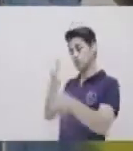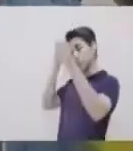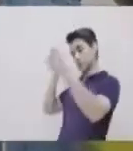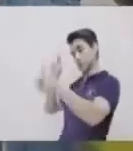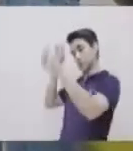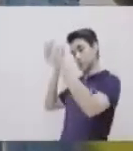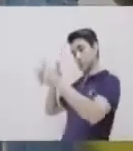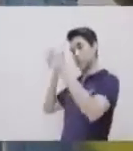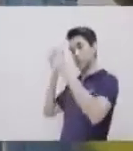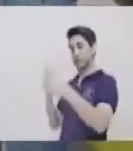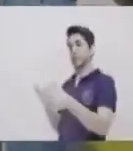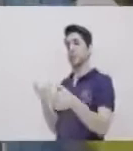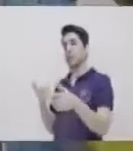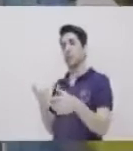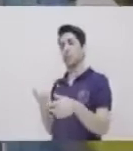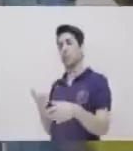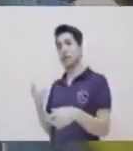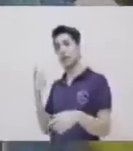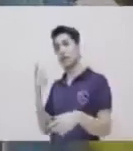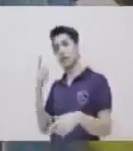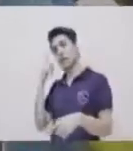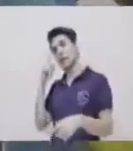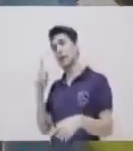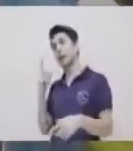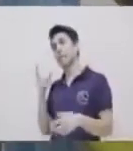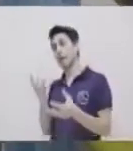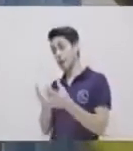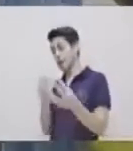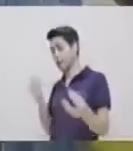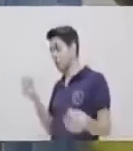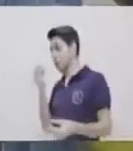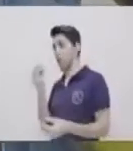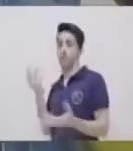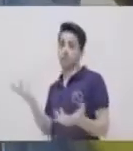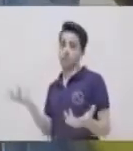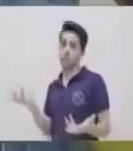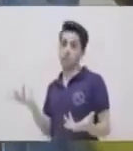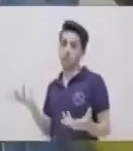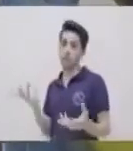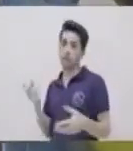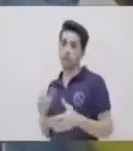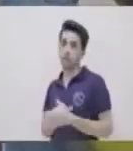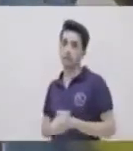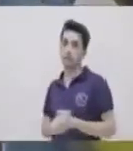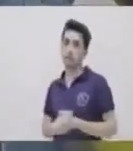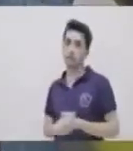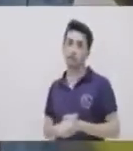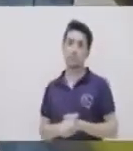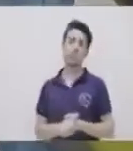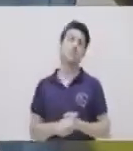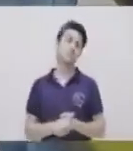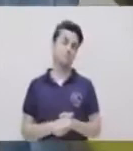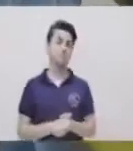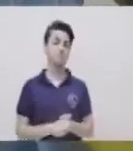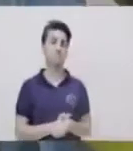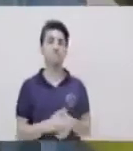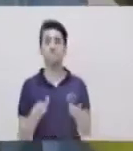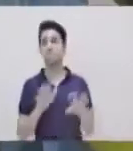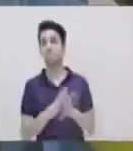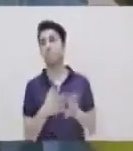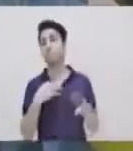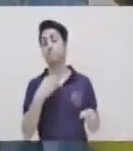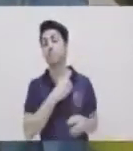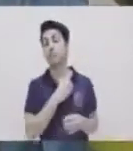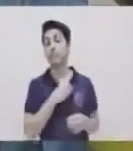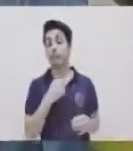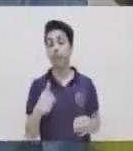fortuita de la separación de los huevos de la especie, ¿verdad? A partir de ahí se dio. Exacto, y